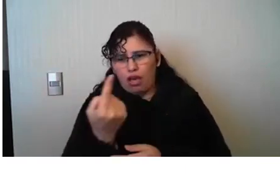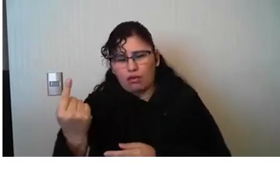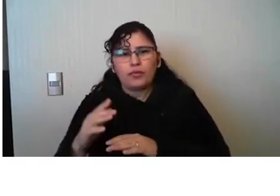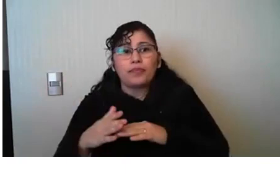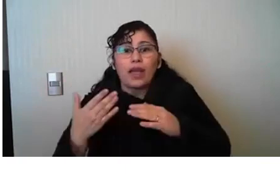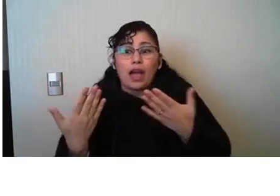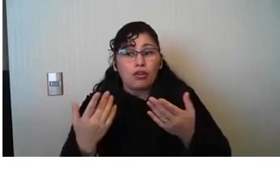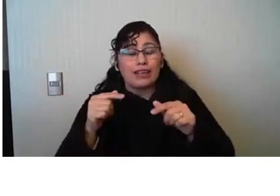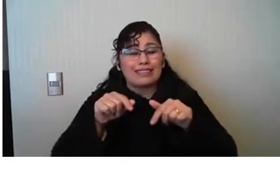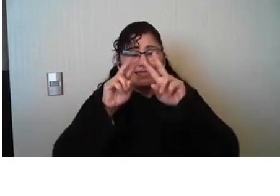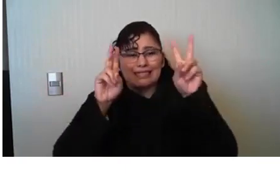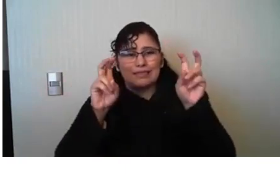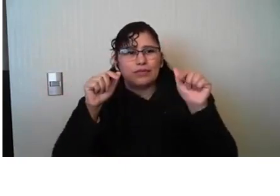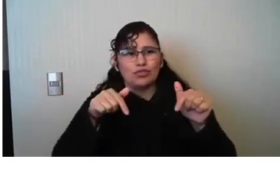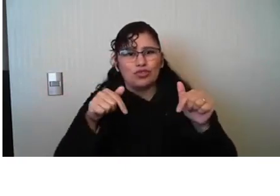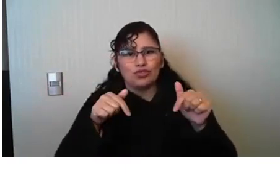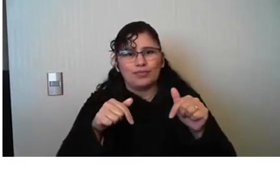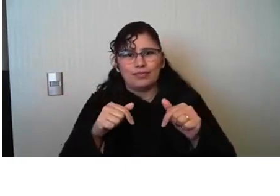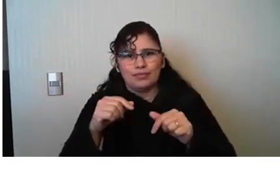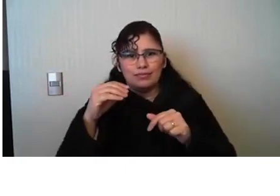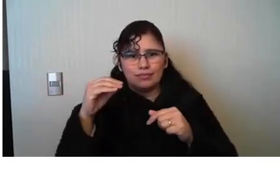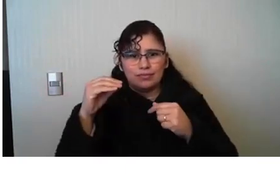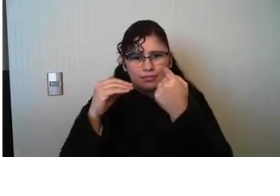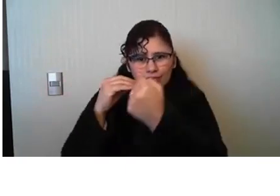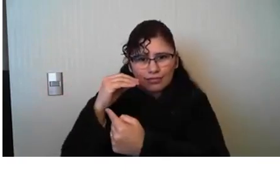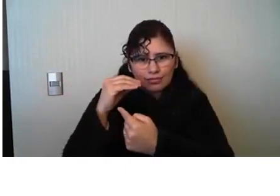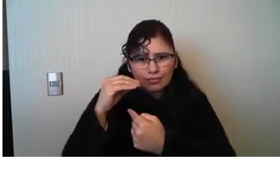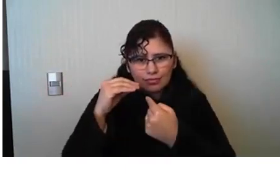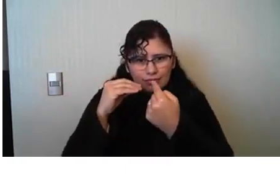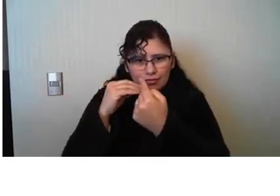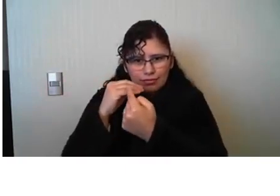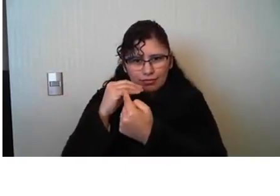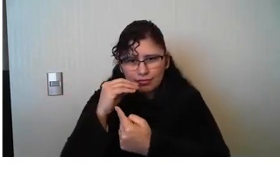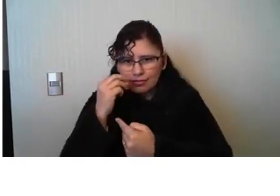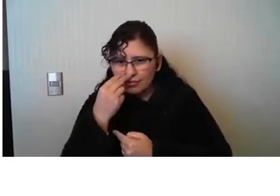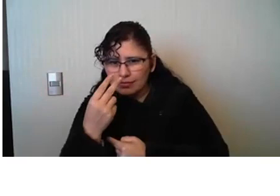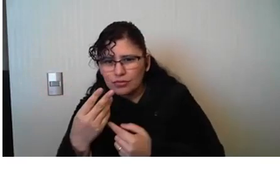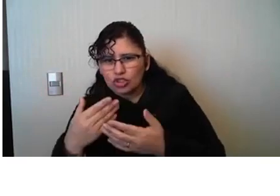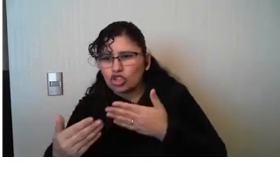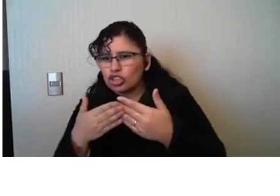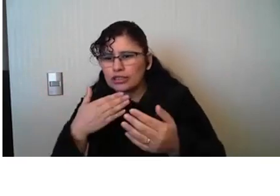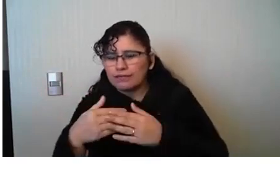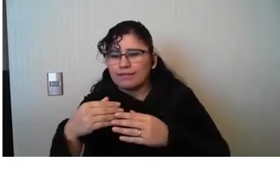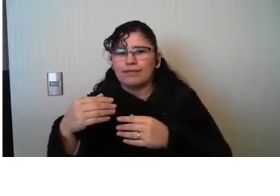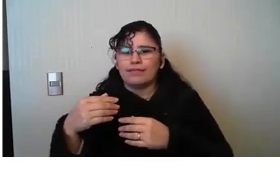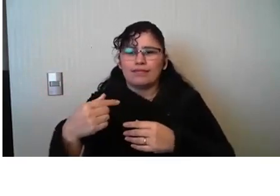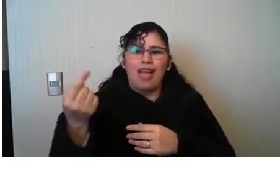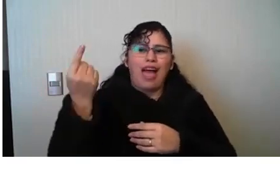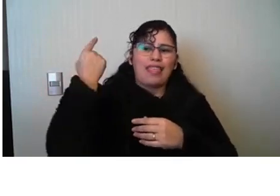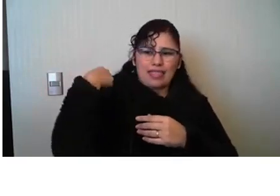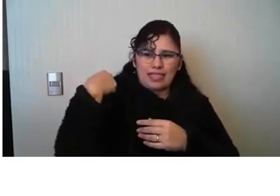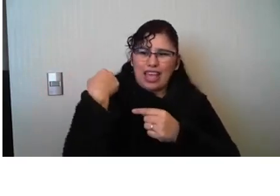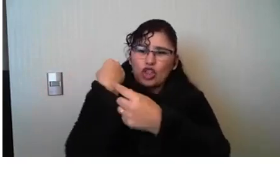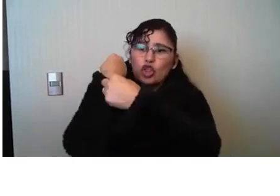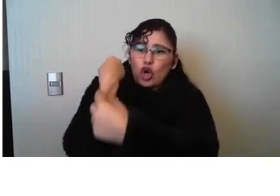a esta estructura anatómica que se ubica, como ya sabemos, por detrás de nuestro tronco encefálico en la